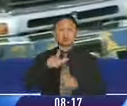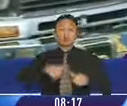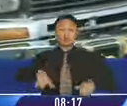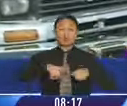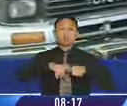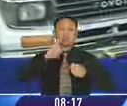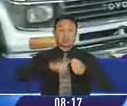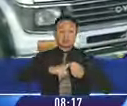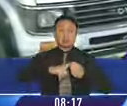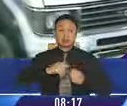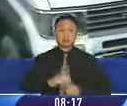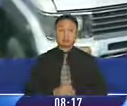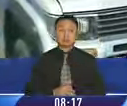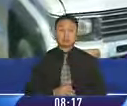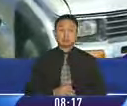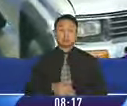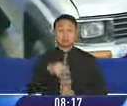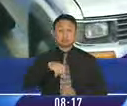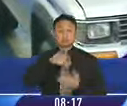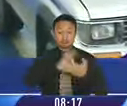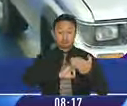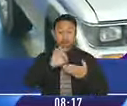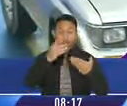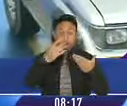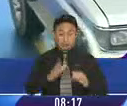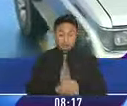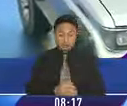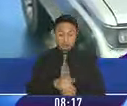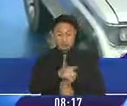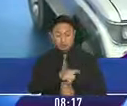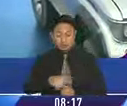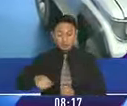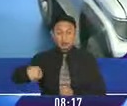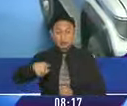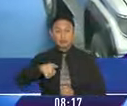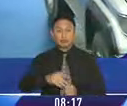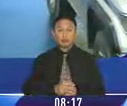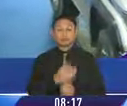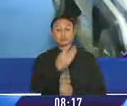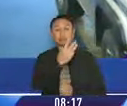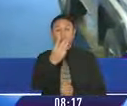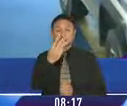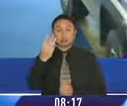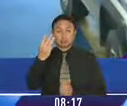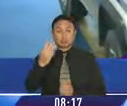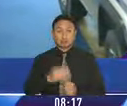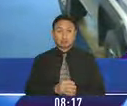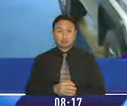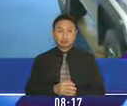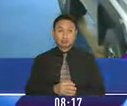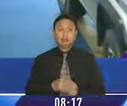Quito. Una vez que aprueba la revisión técnica vehicular, ingresamos a nuestra página, que es